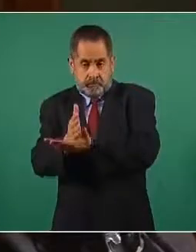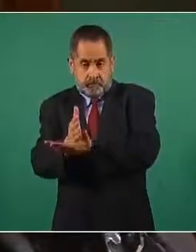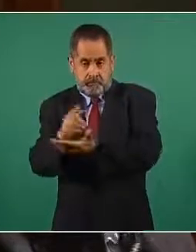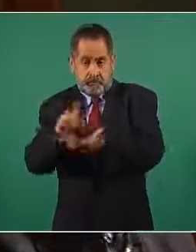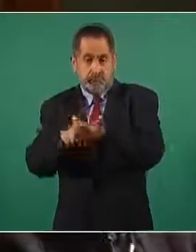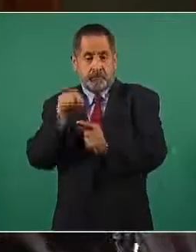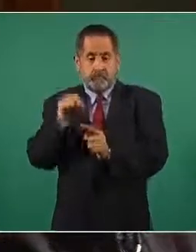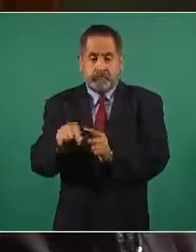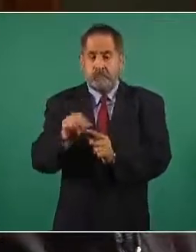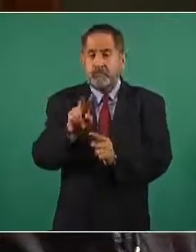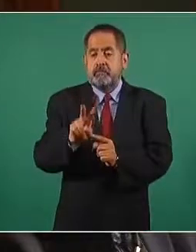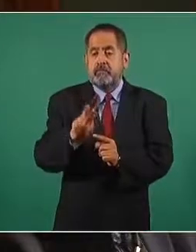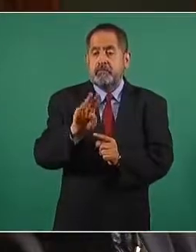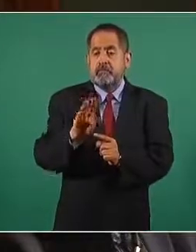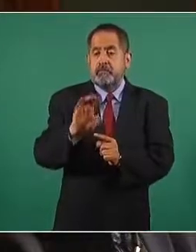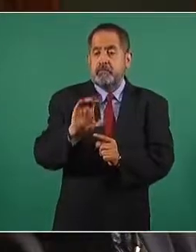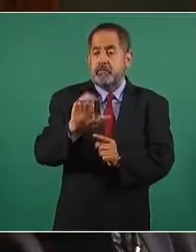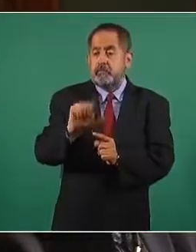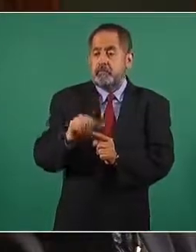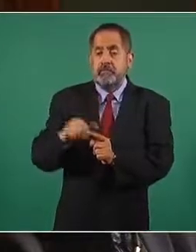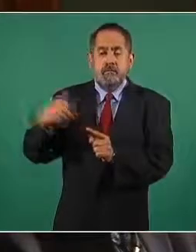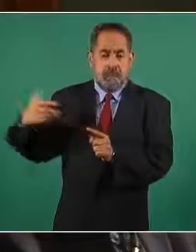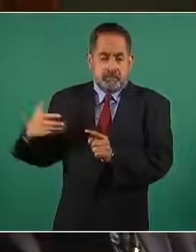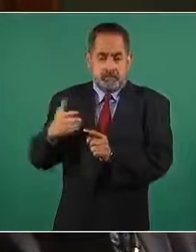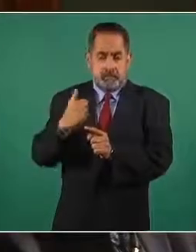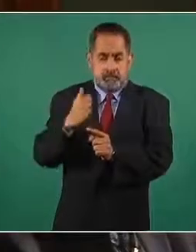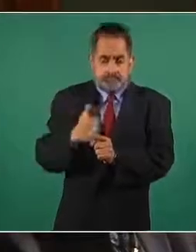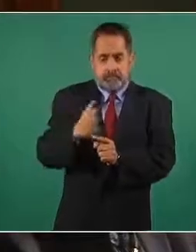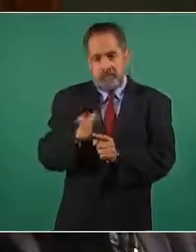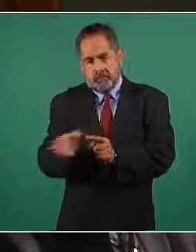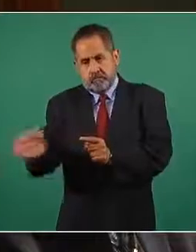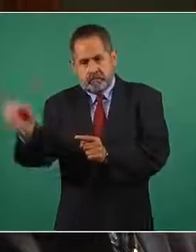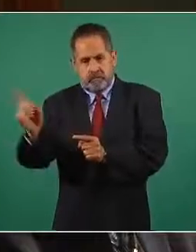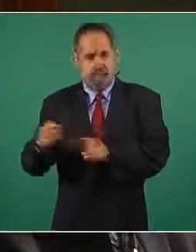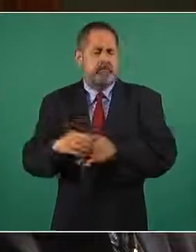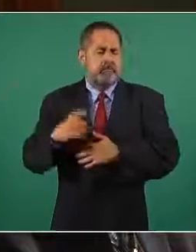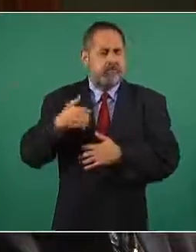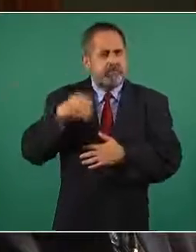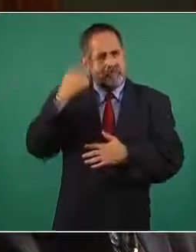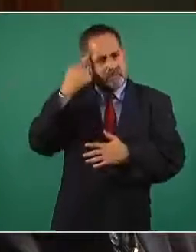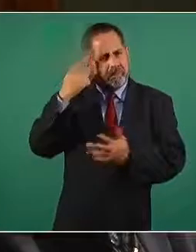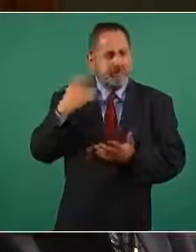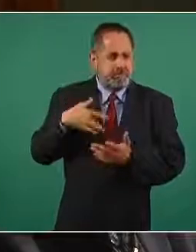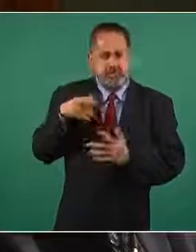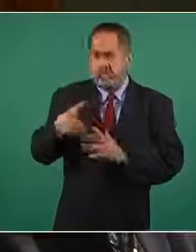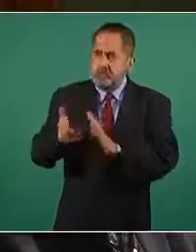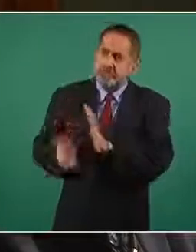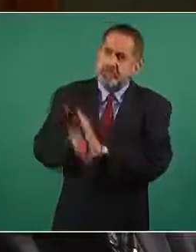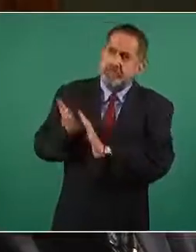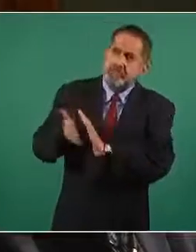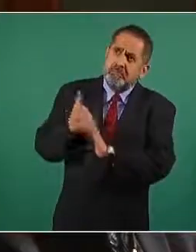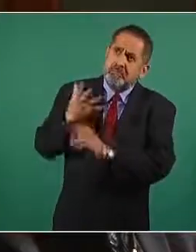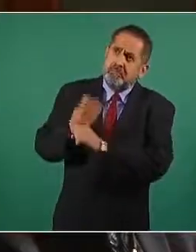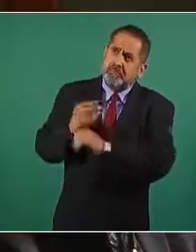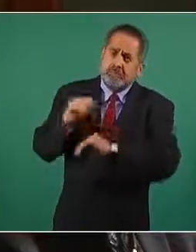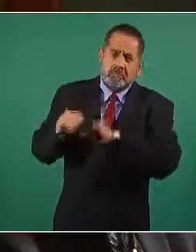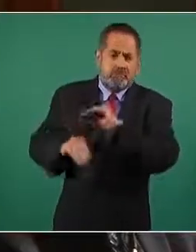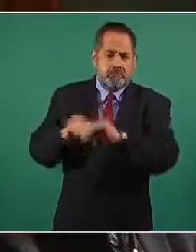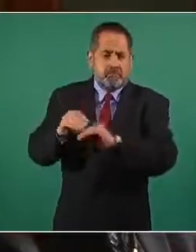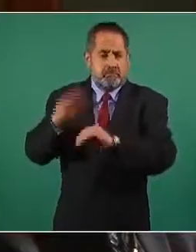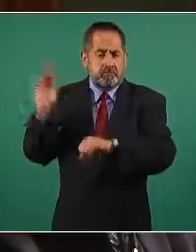En consecuencia, tengo entendido que esta obra iba a ser construida con